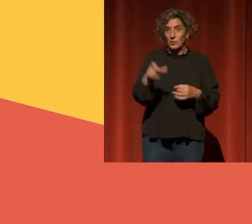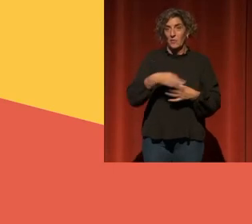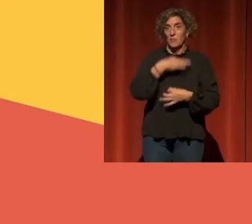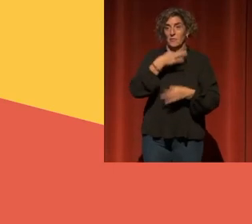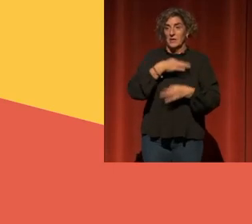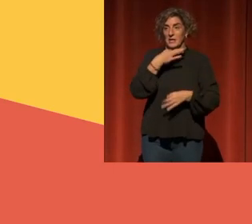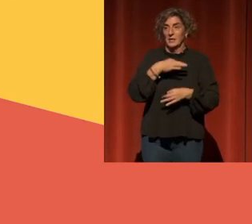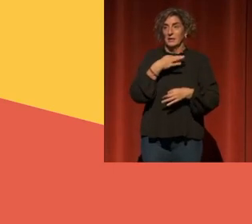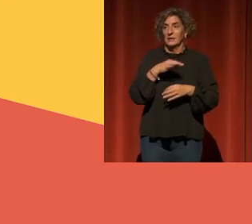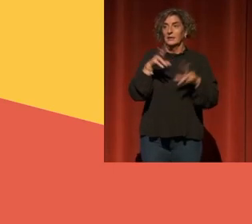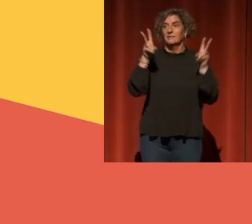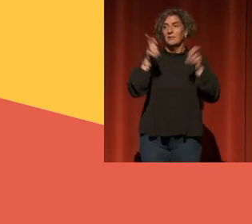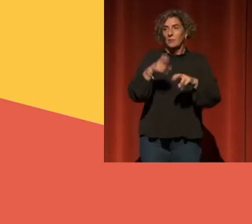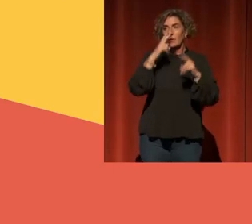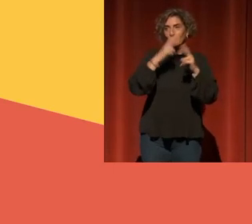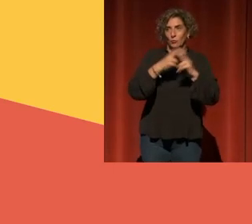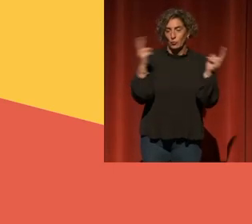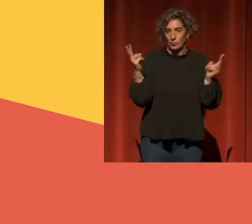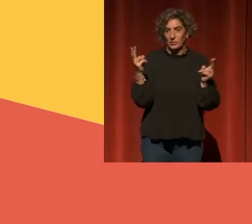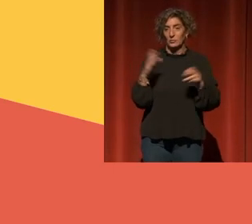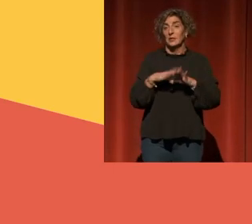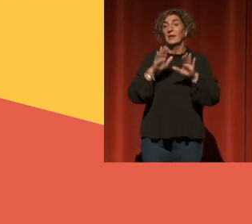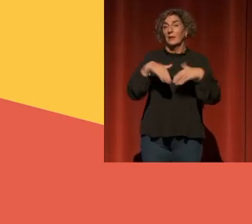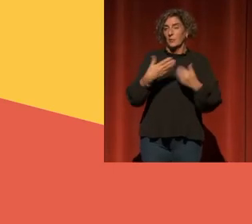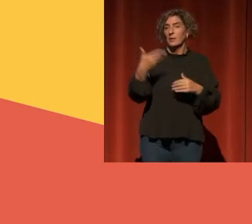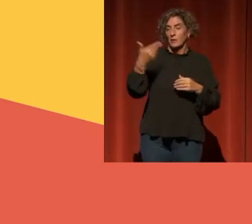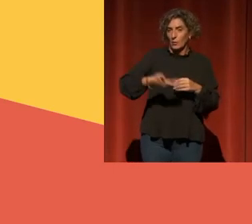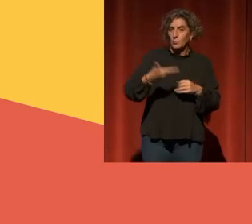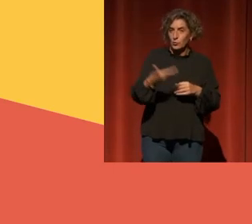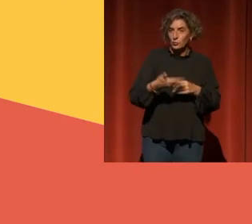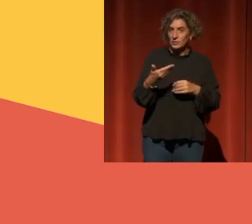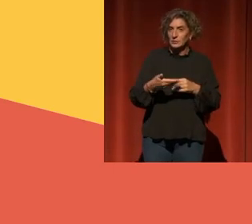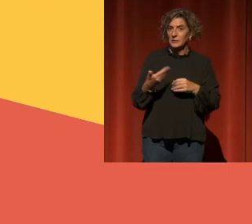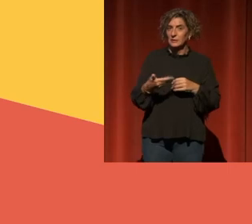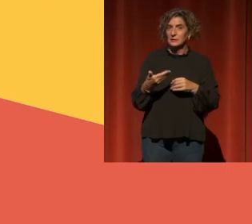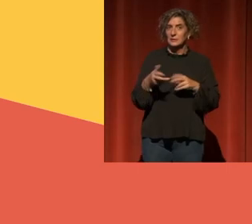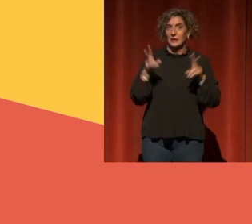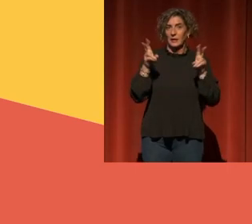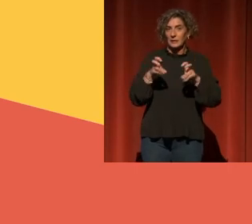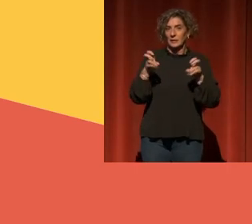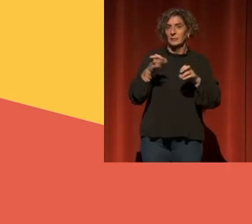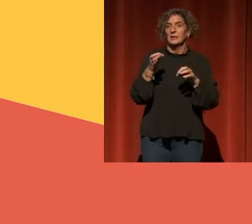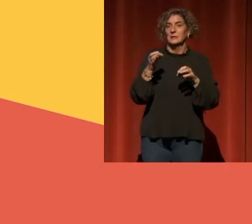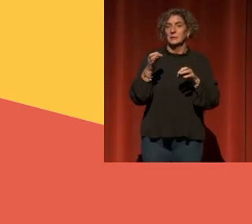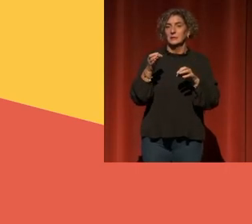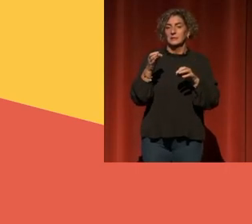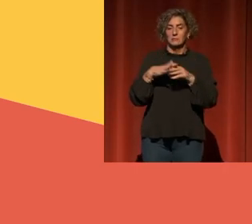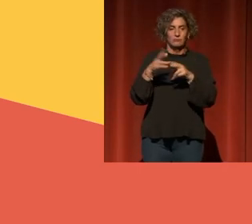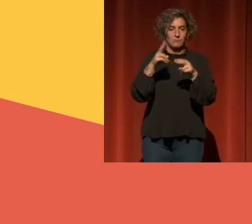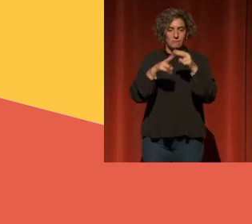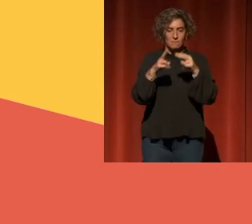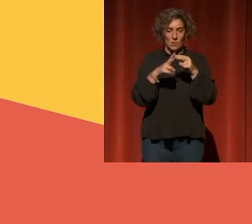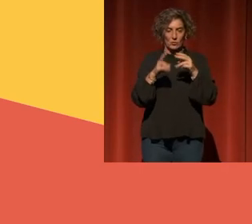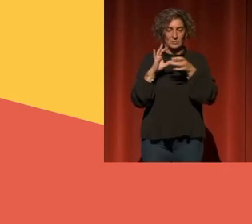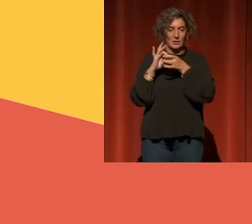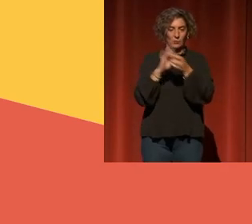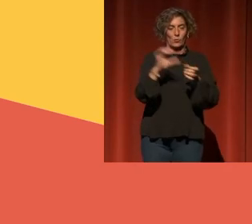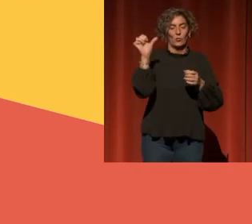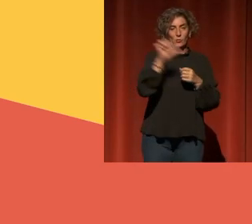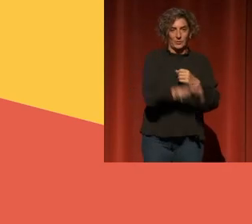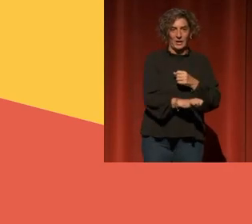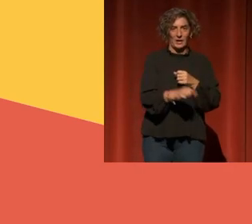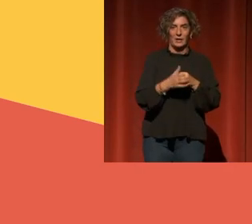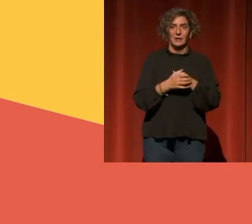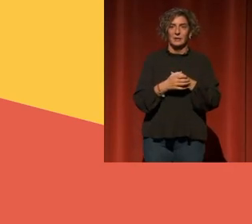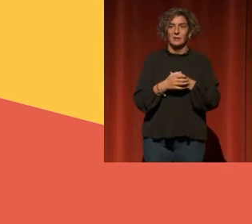asuntos públicos y aquellos también importantes relacionados con las políticas de la Unión Europea y especialmente